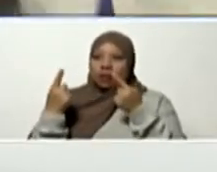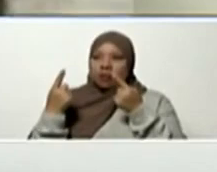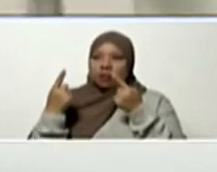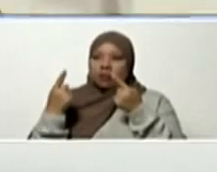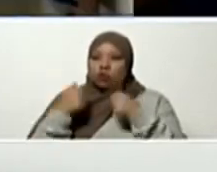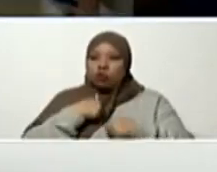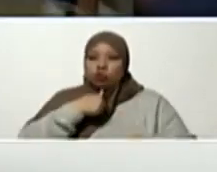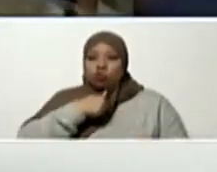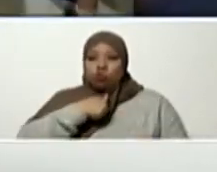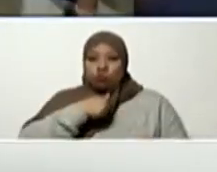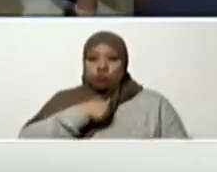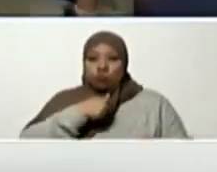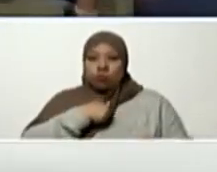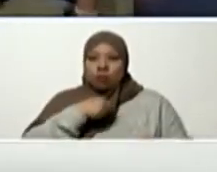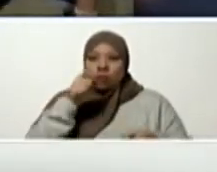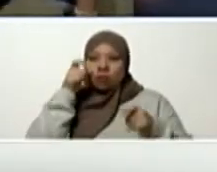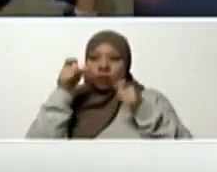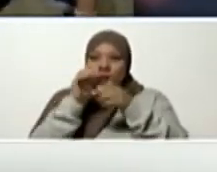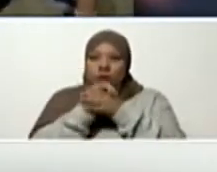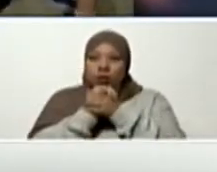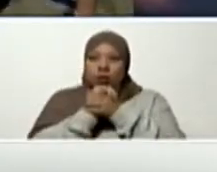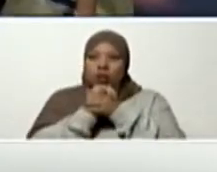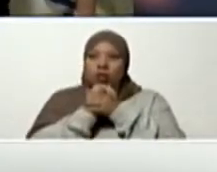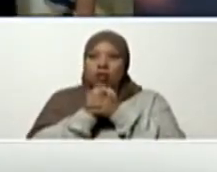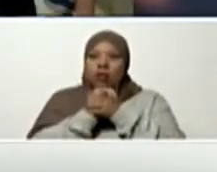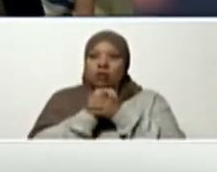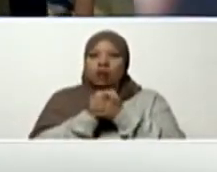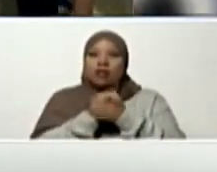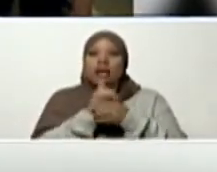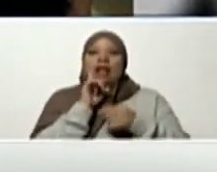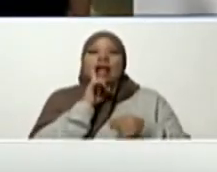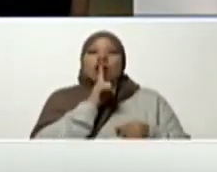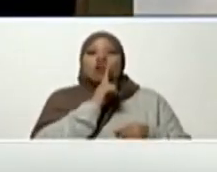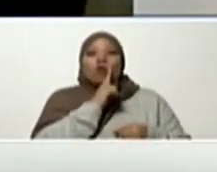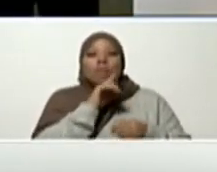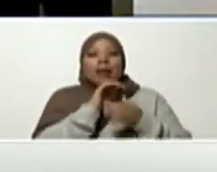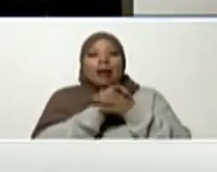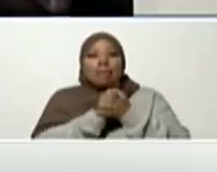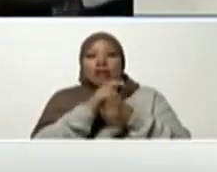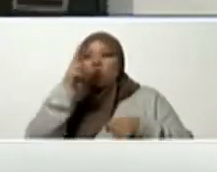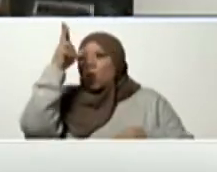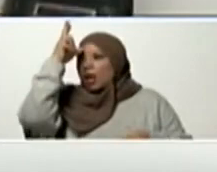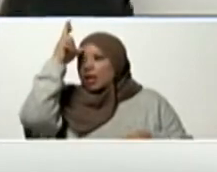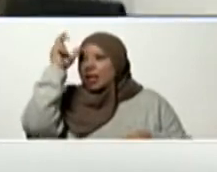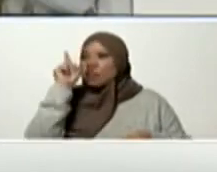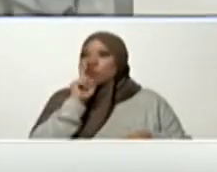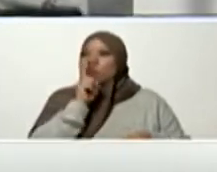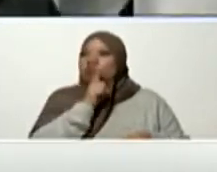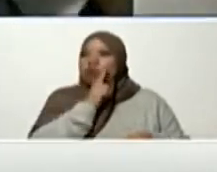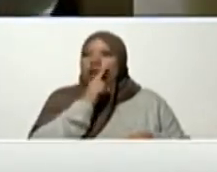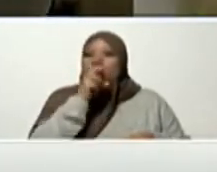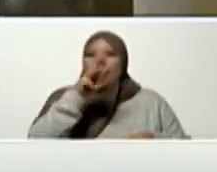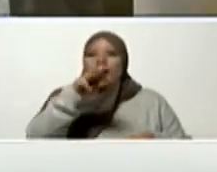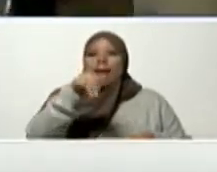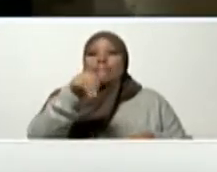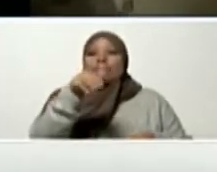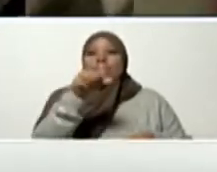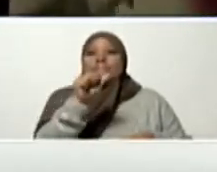Ese soy yo, mira, con Mamut, con Silita. Eso es, pasa la gente personal. Ahí está Silita